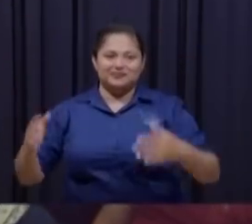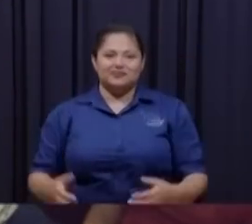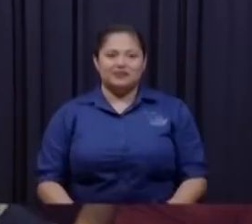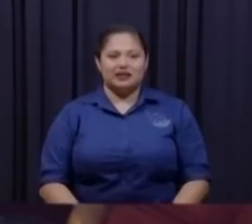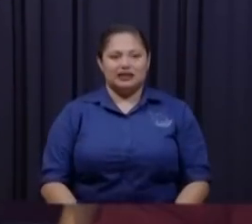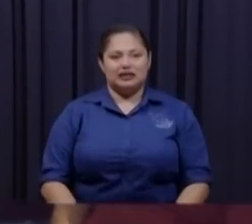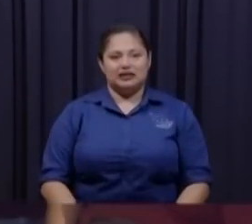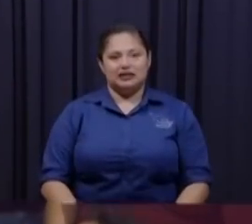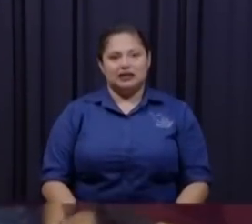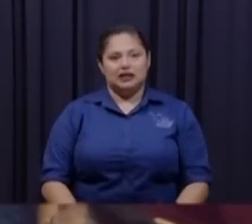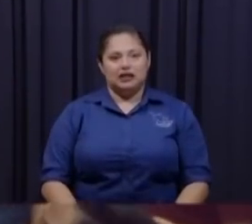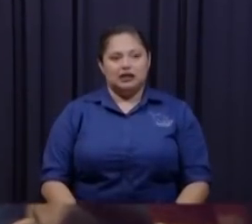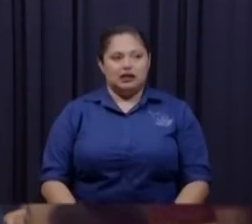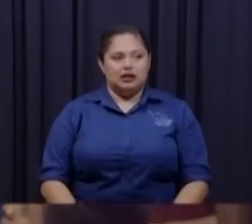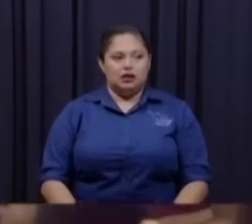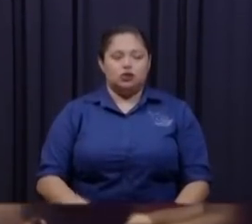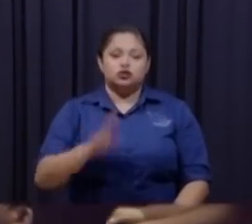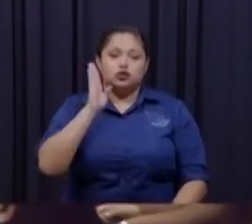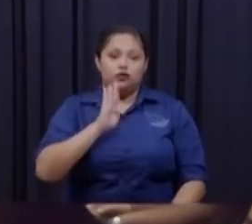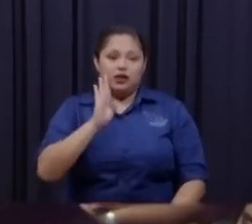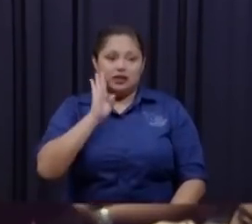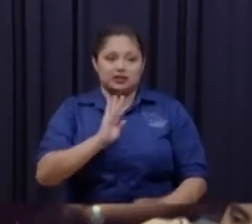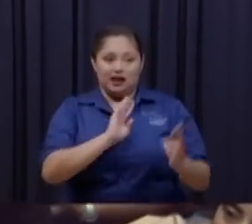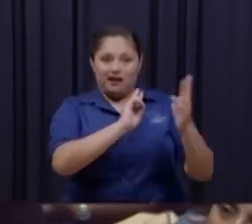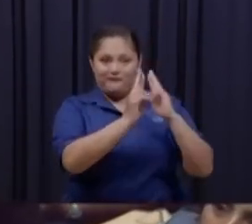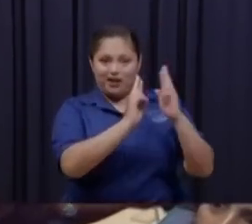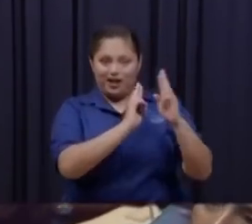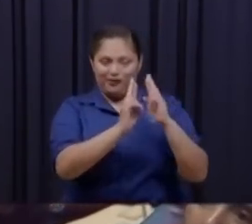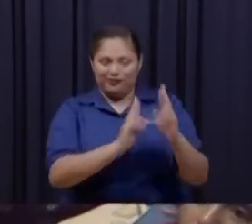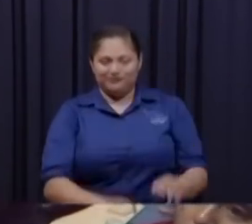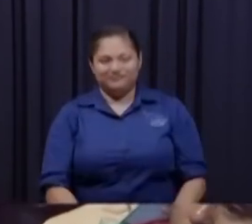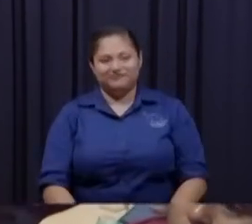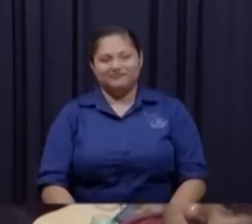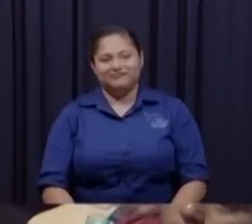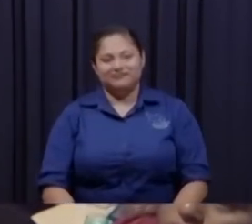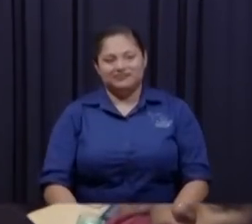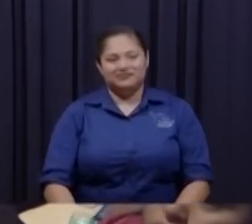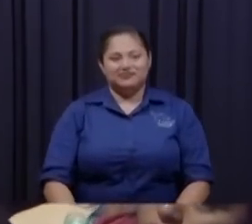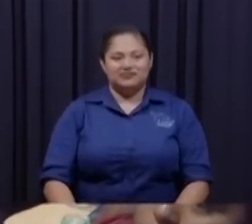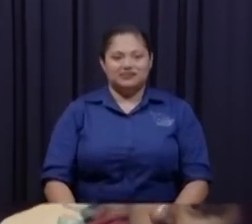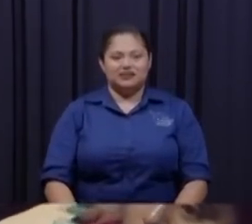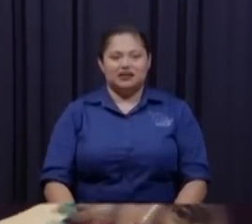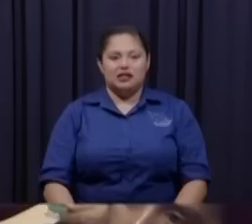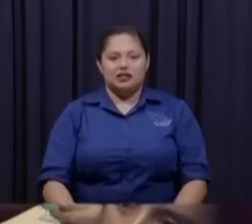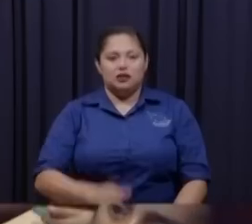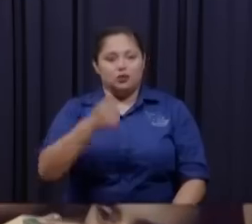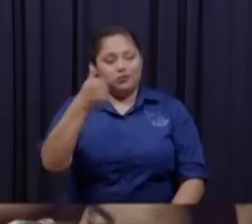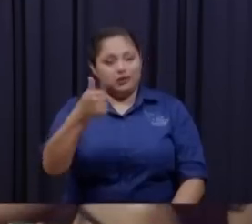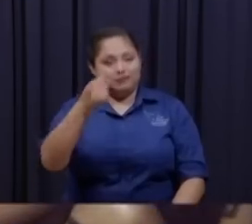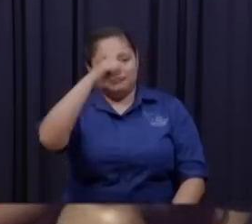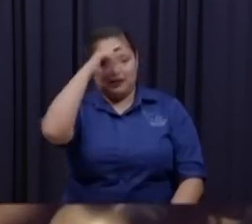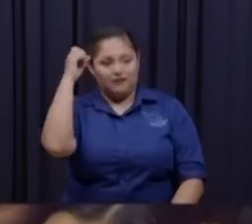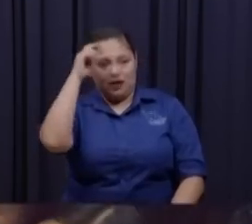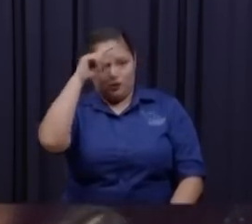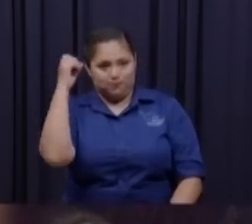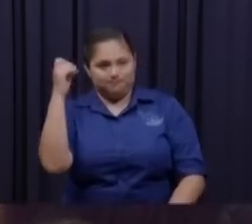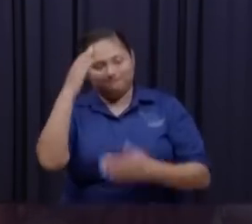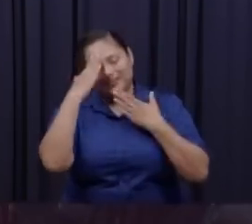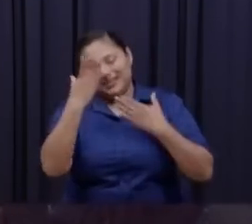Sí, ellos son el reflejo. Ellos son el reflejo de un buen trabajo, gracias a